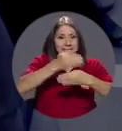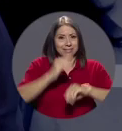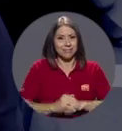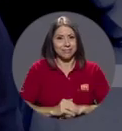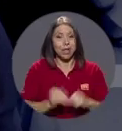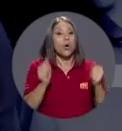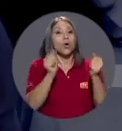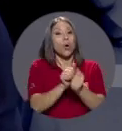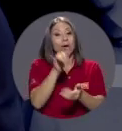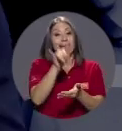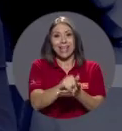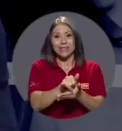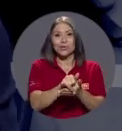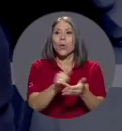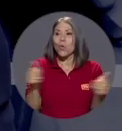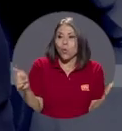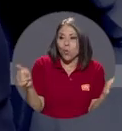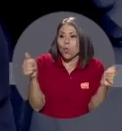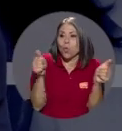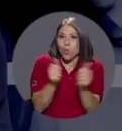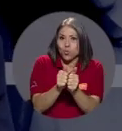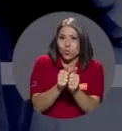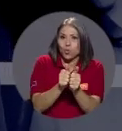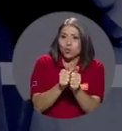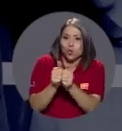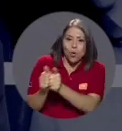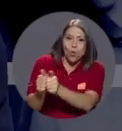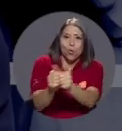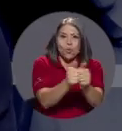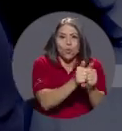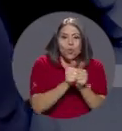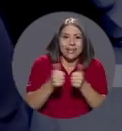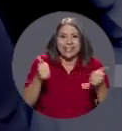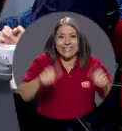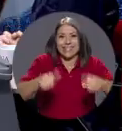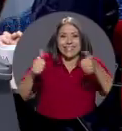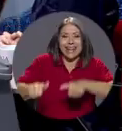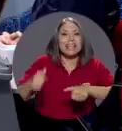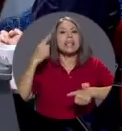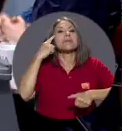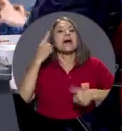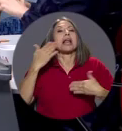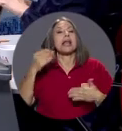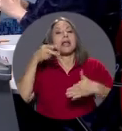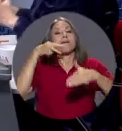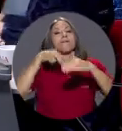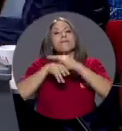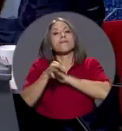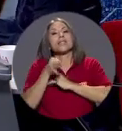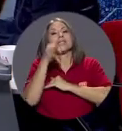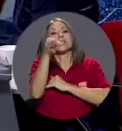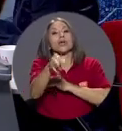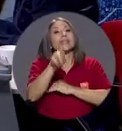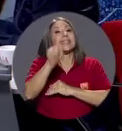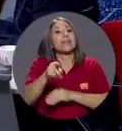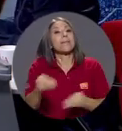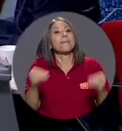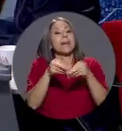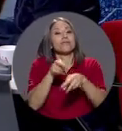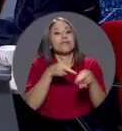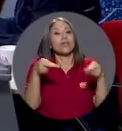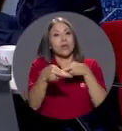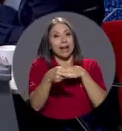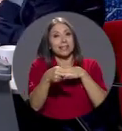ahí, generar juntos, en consenso, sinergias para poder tener visiones que deberían ser más